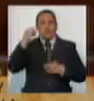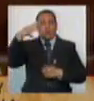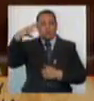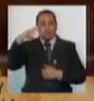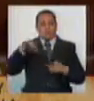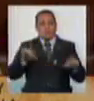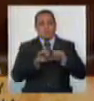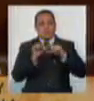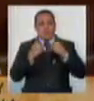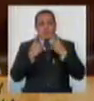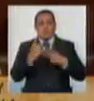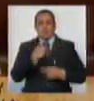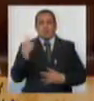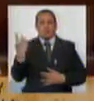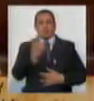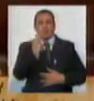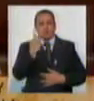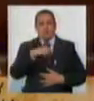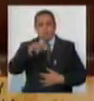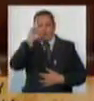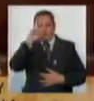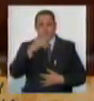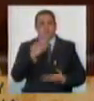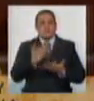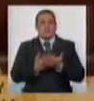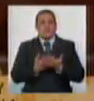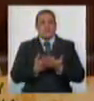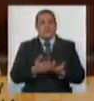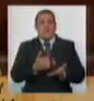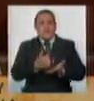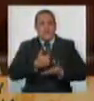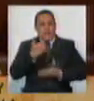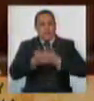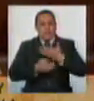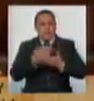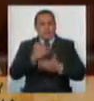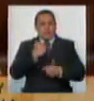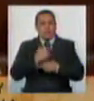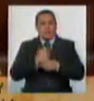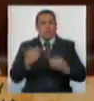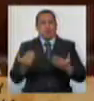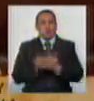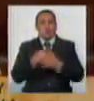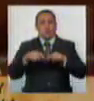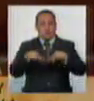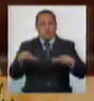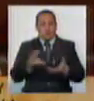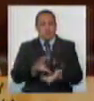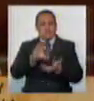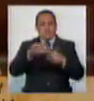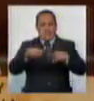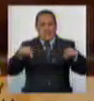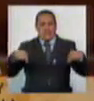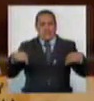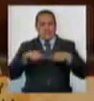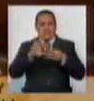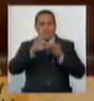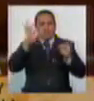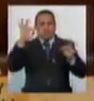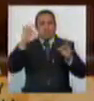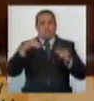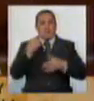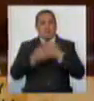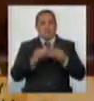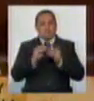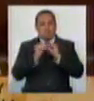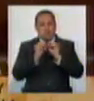para el mercado nacional, gracias a la puesta en operación de nuevas centrales hidroeléctricas y térmicas para asegurar